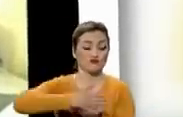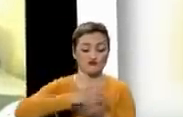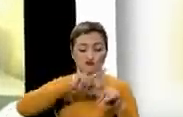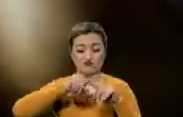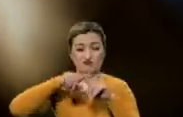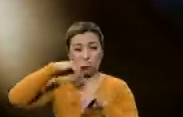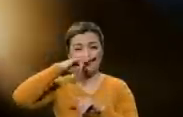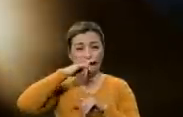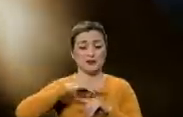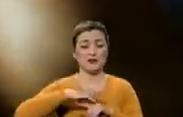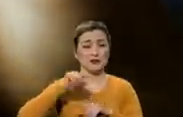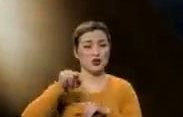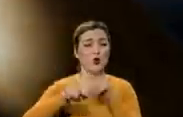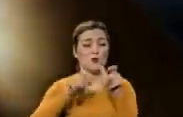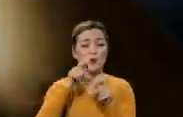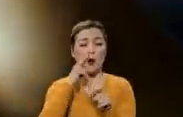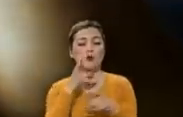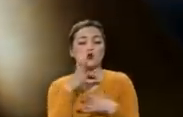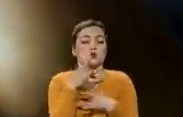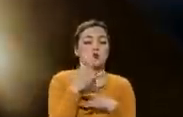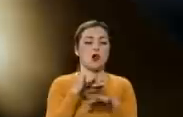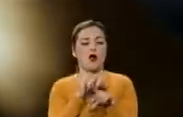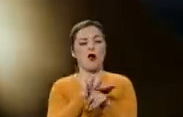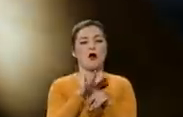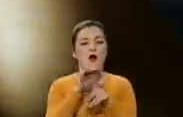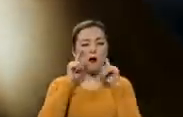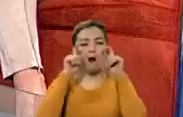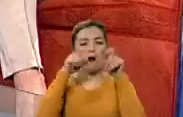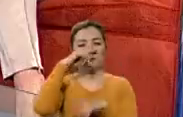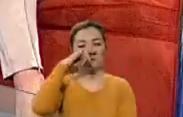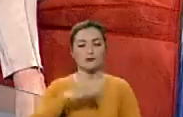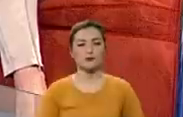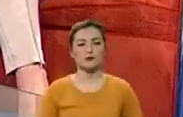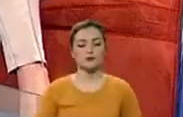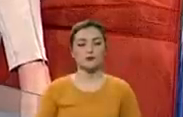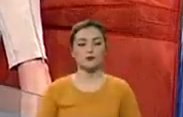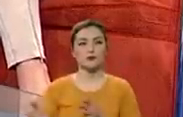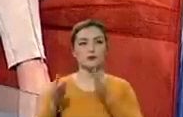pedófilos o de pornografía infantil. En Quito, Stephanie Paz, 24 horas.